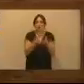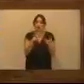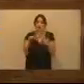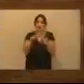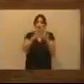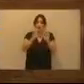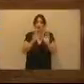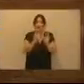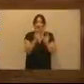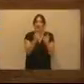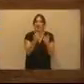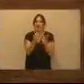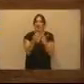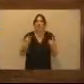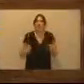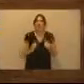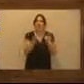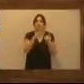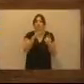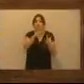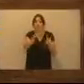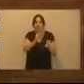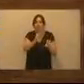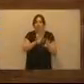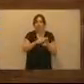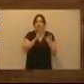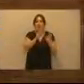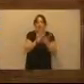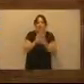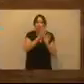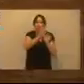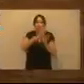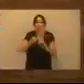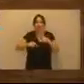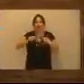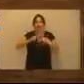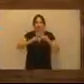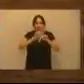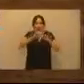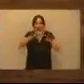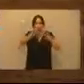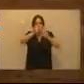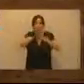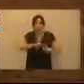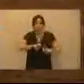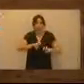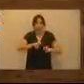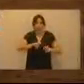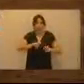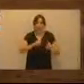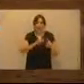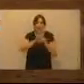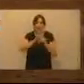son fundamentales, porque no solo permiten el estudio y el aprendizaje, la transmisión o la investigación de esos